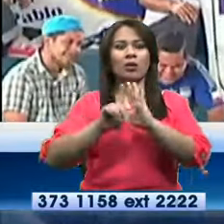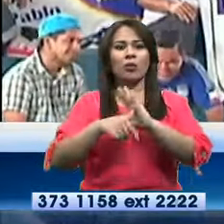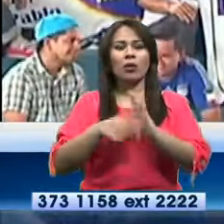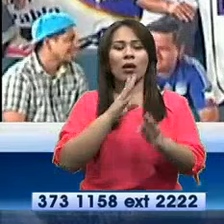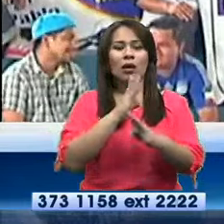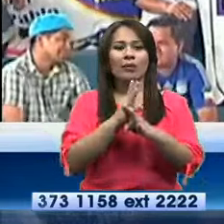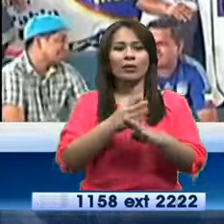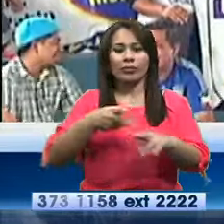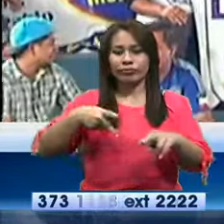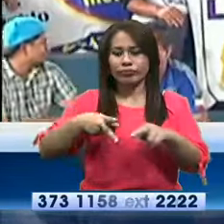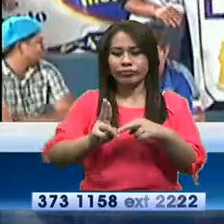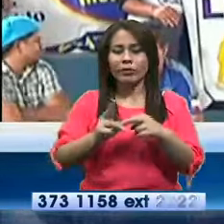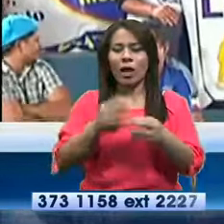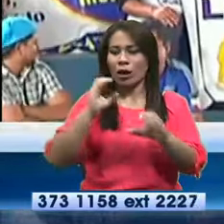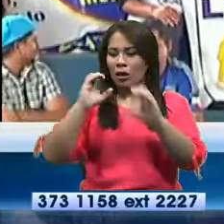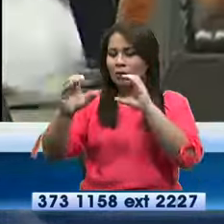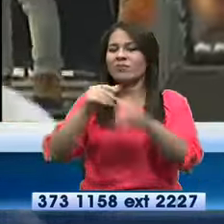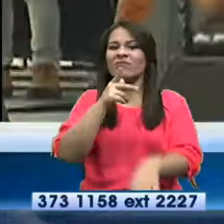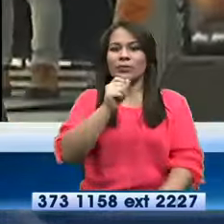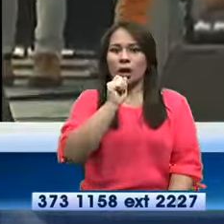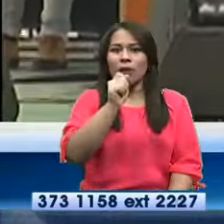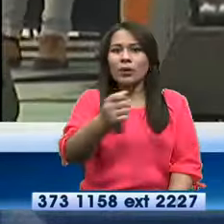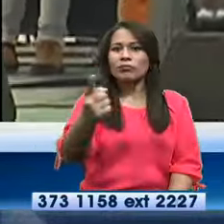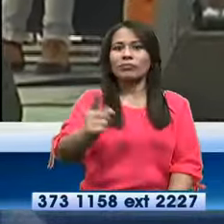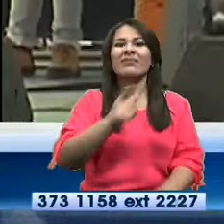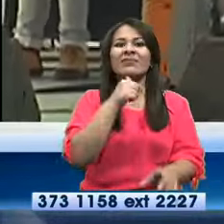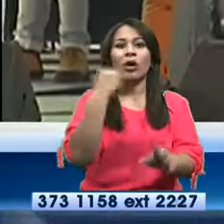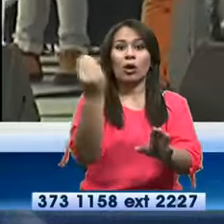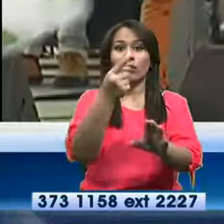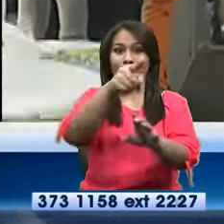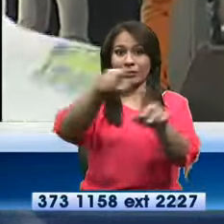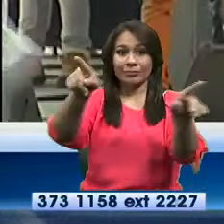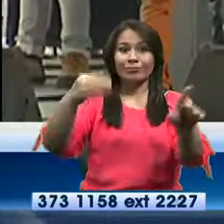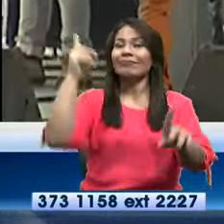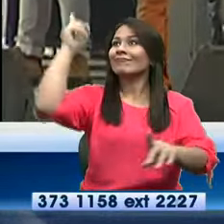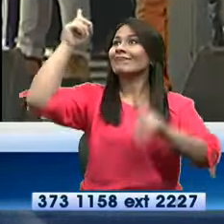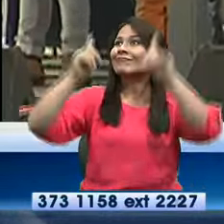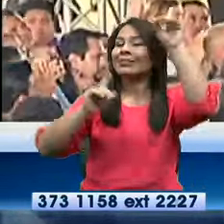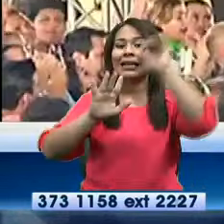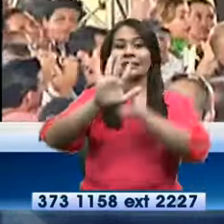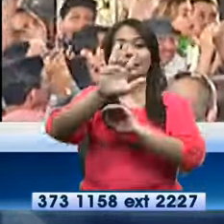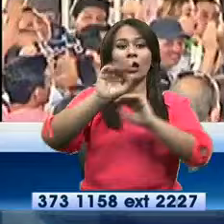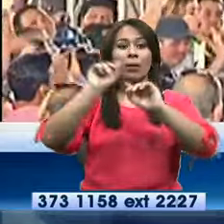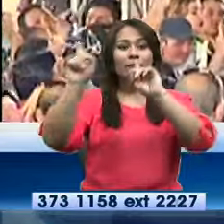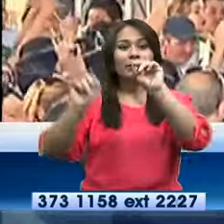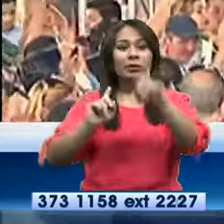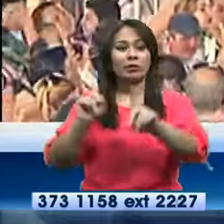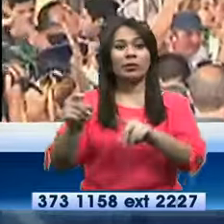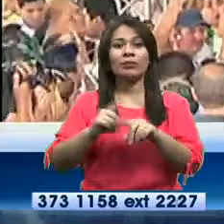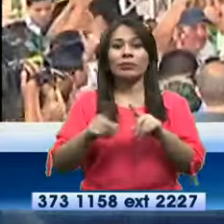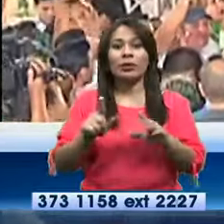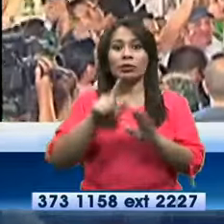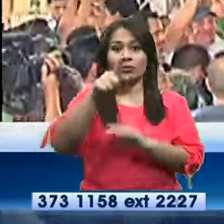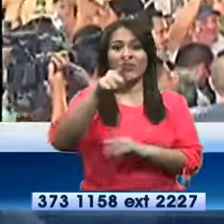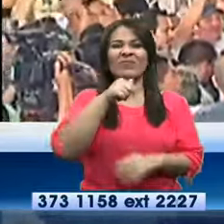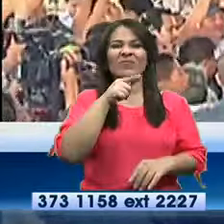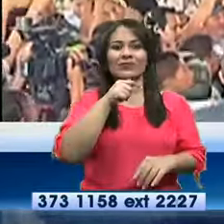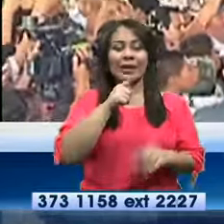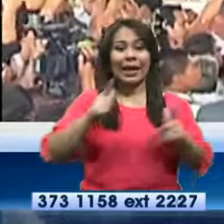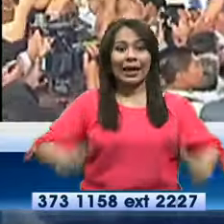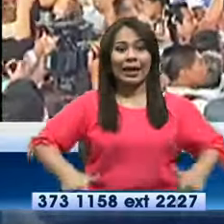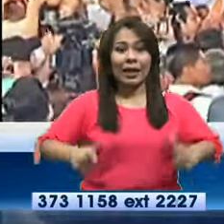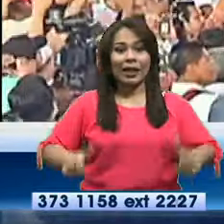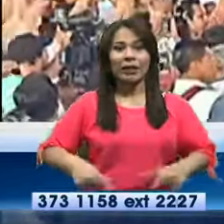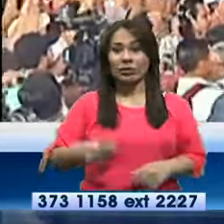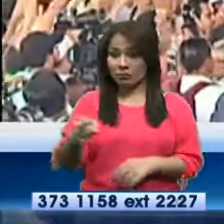apertura del conversatorio con los universitarios que listos estaban con 5 preguntas. Pero Moreno averiguó si habían proporcionado